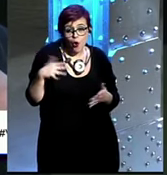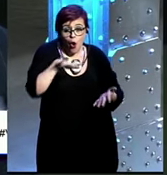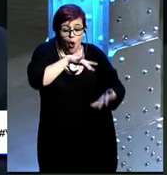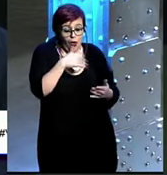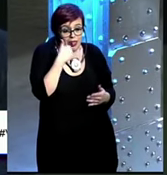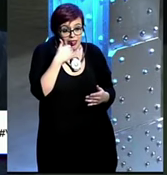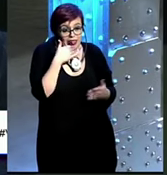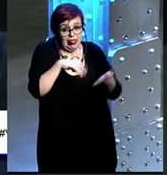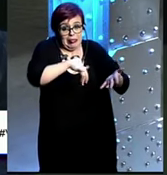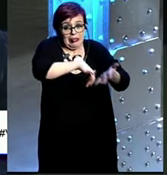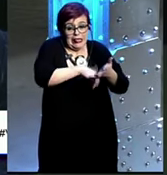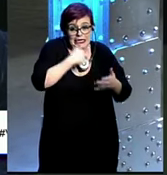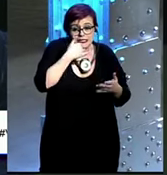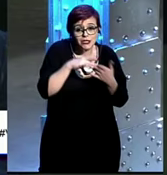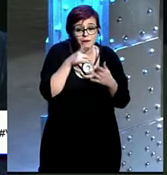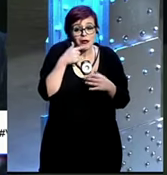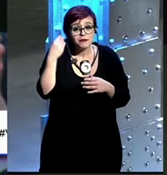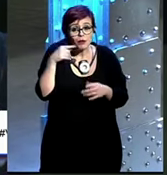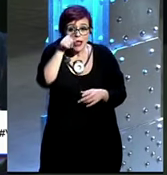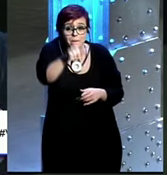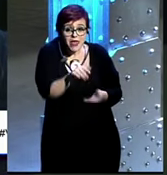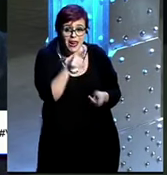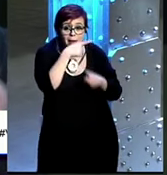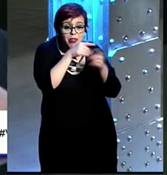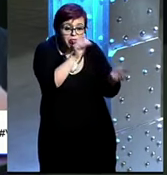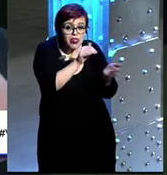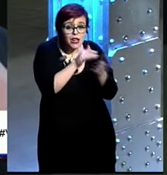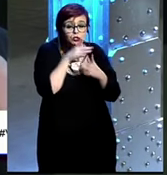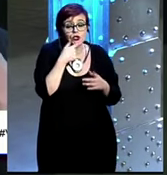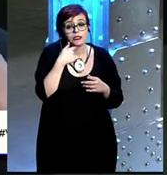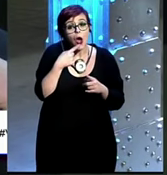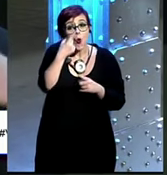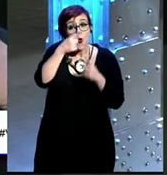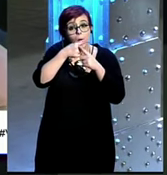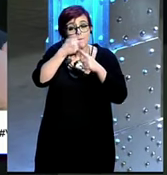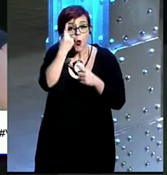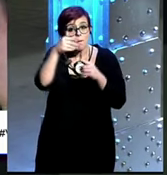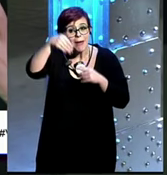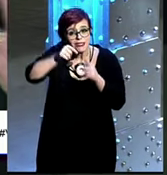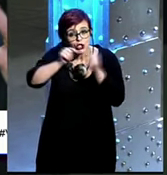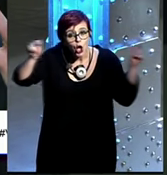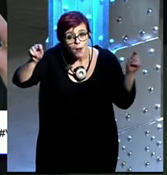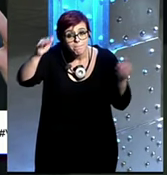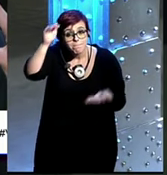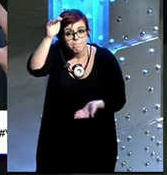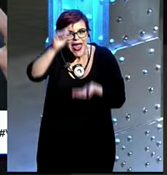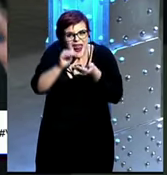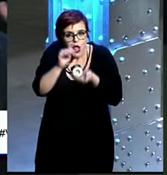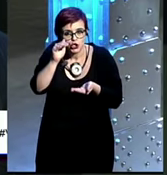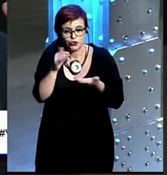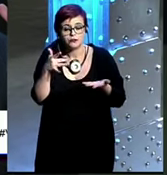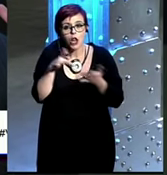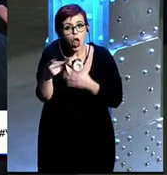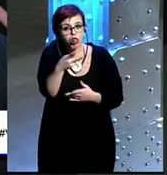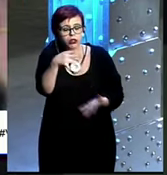enana, de hecho mide 3 pies, que es menos de 1 metro. Los dos miden menos de 1 metro. Así que viven en este mundo en el cual